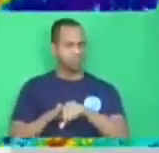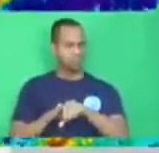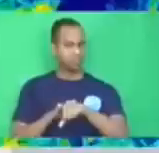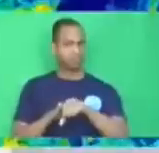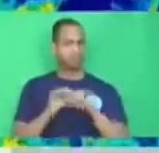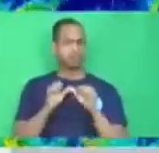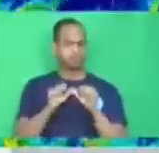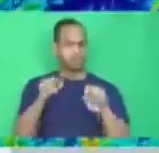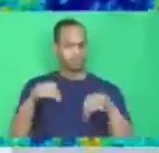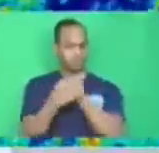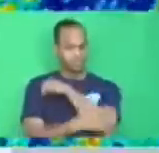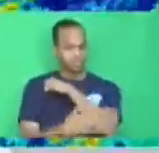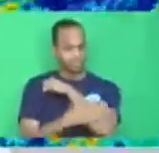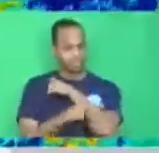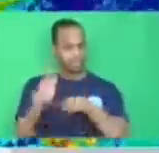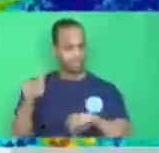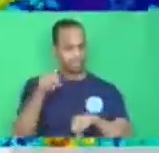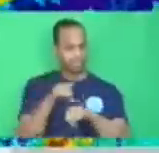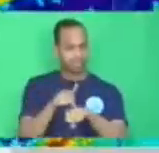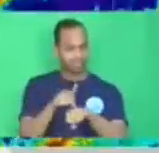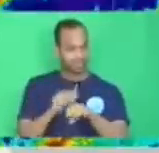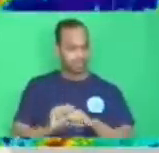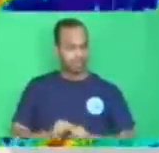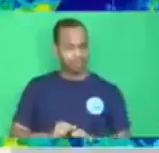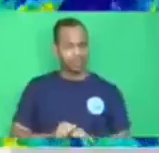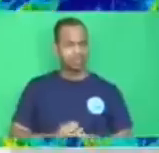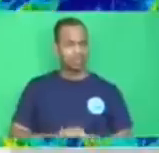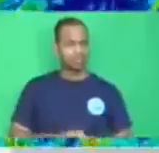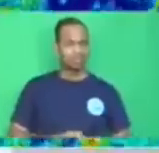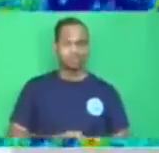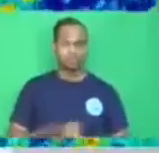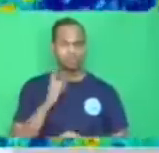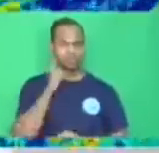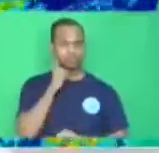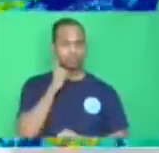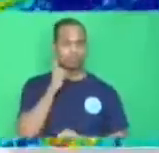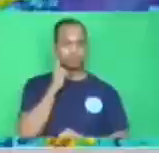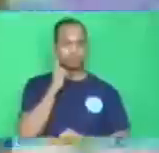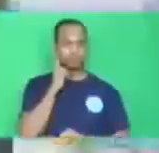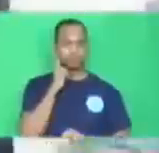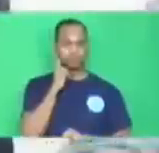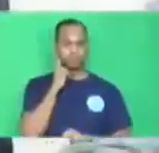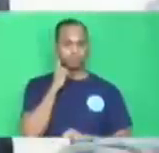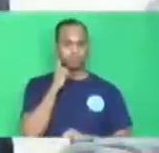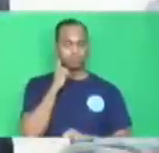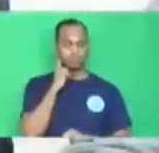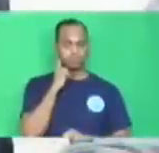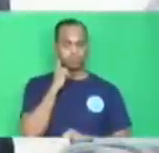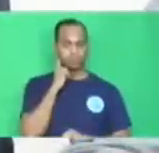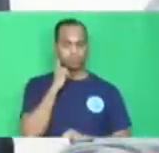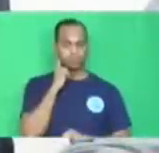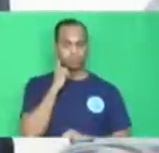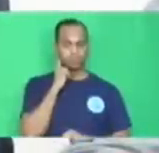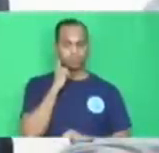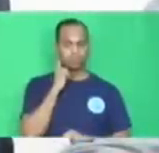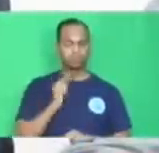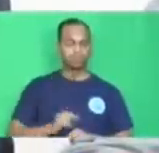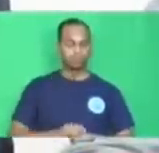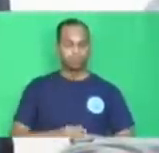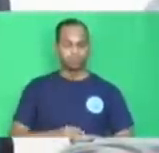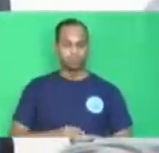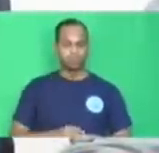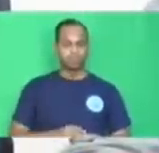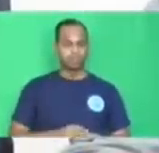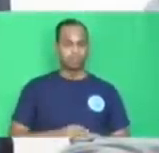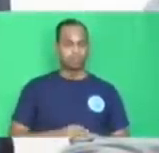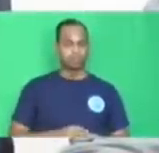persisten en nuestro país y las mismas serán revisadas mañana a las 6 de la mañana para ver la pertinencia de ir degradando y que todo vuelva a